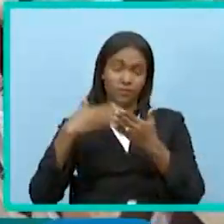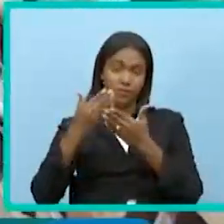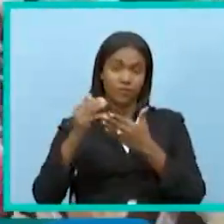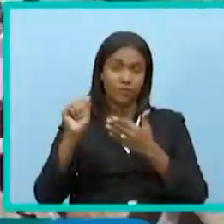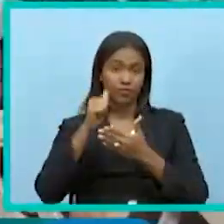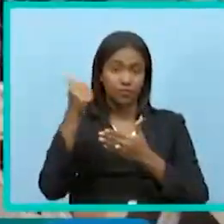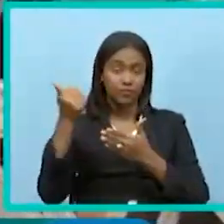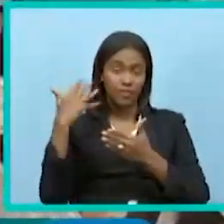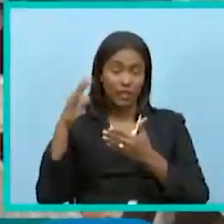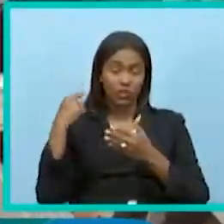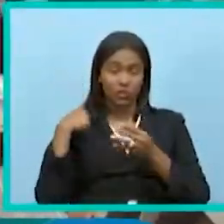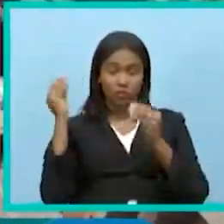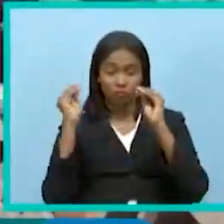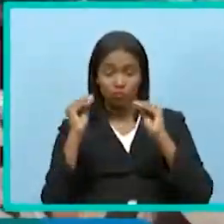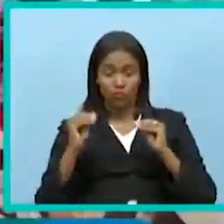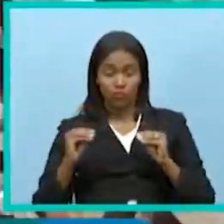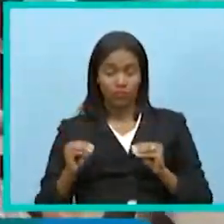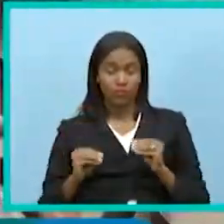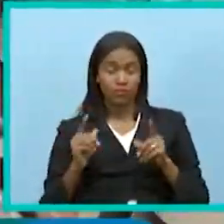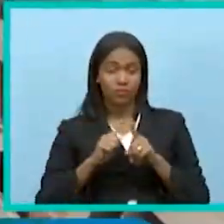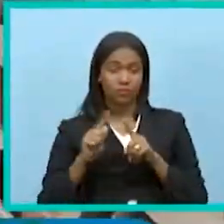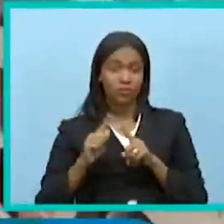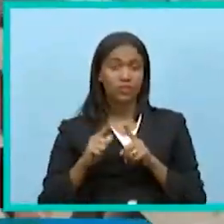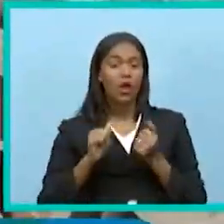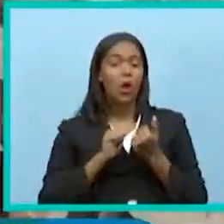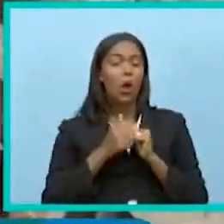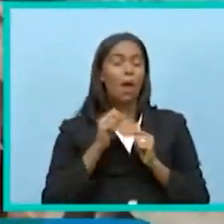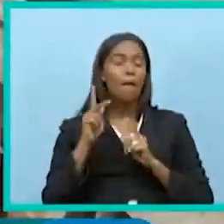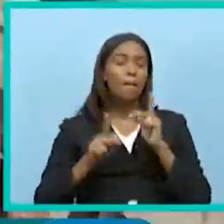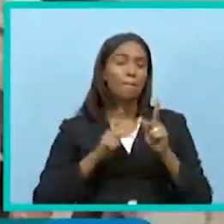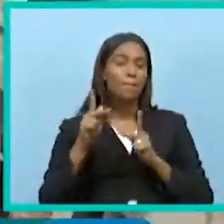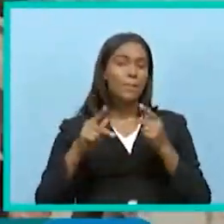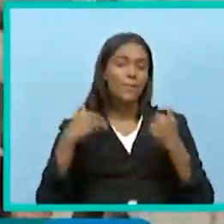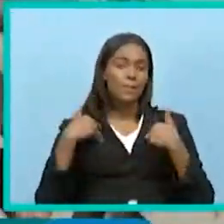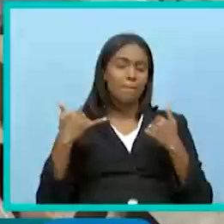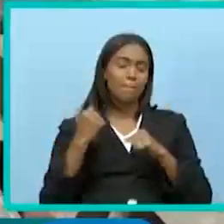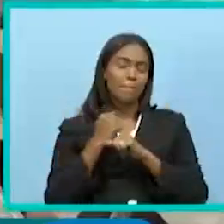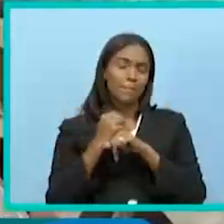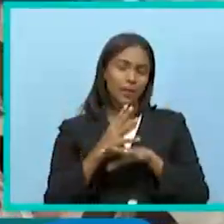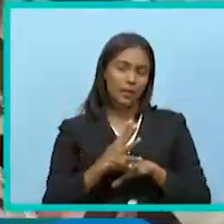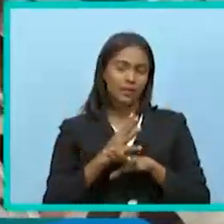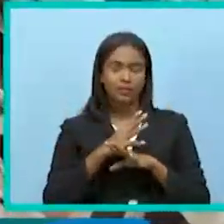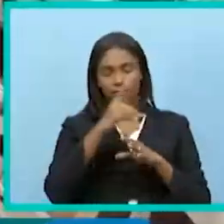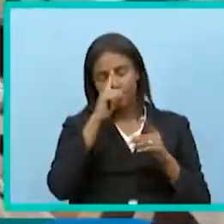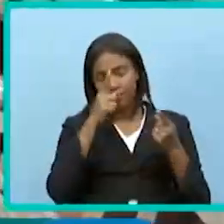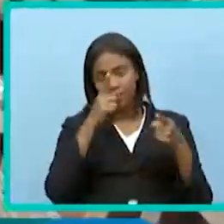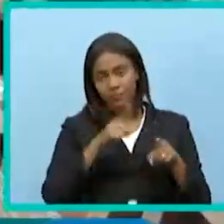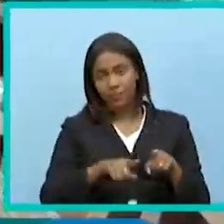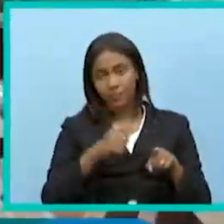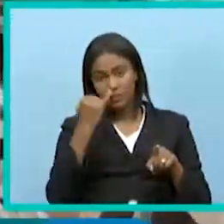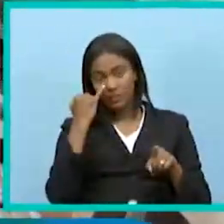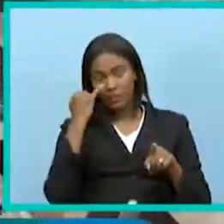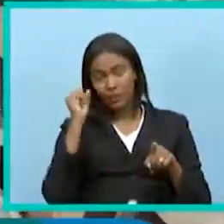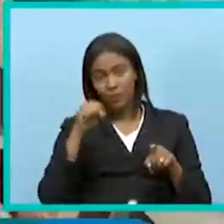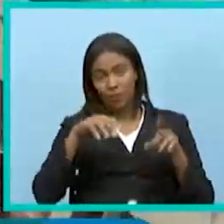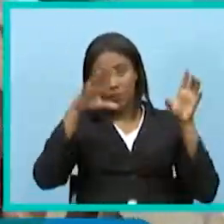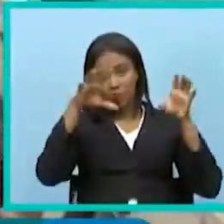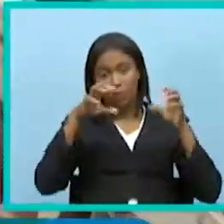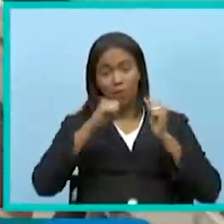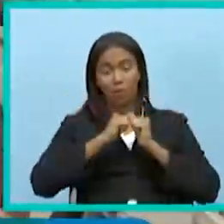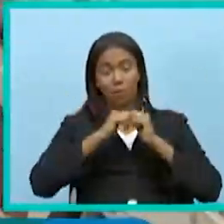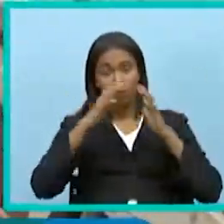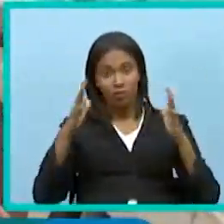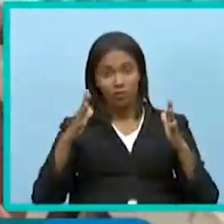Ya recogimos las impresiones de cómo las personas se están preparando en caso de que pueda llover